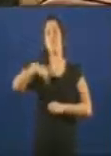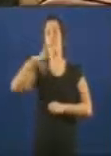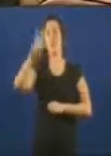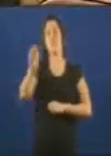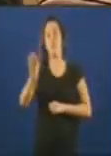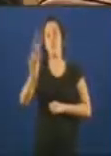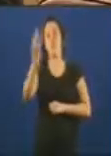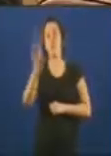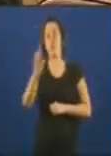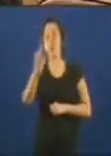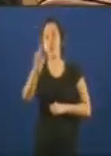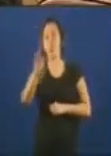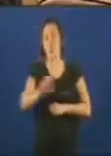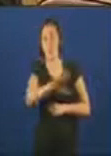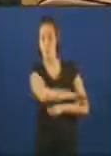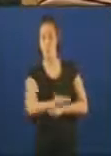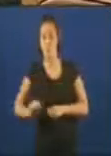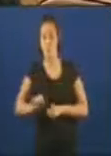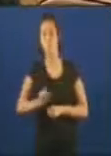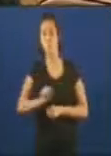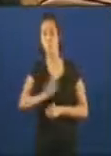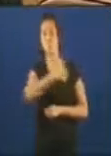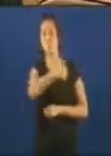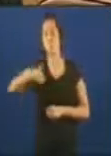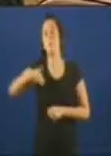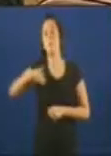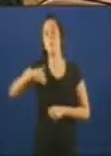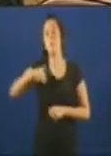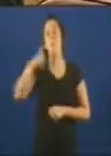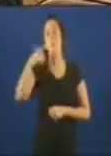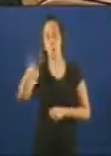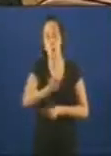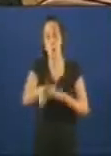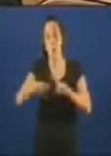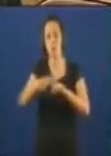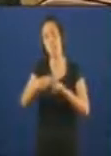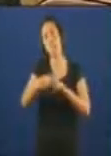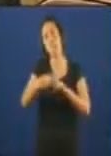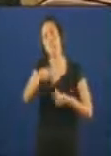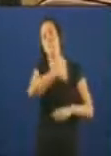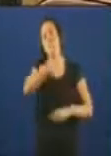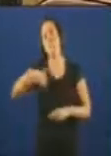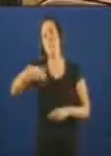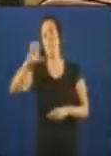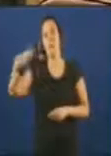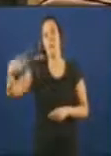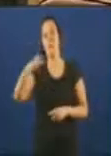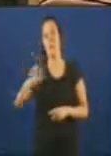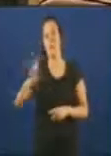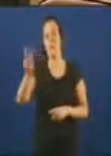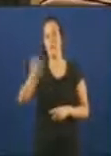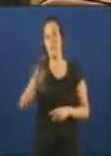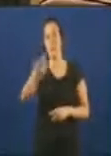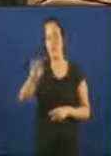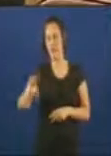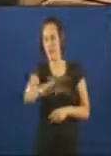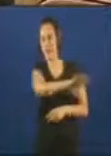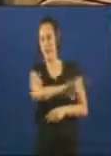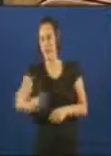a mans do Banco Popular. Logo, o Banco Echeverría foi mercado por Banesco, un banco